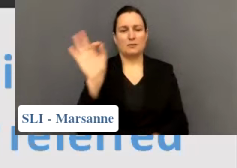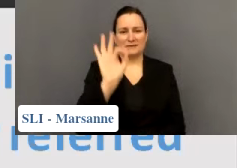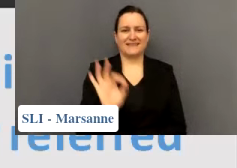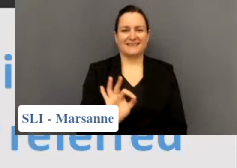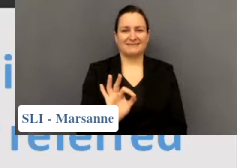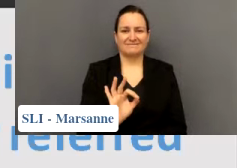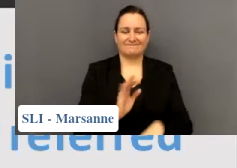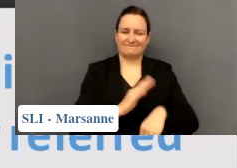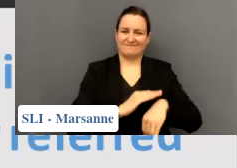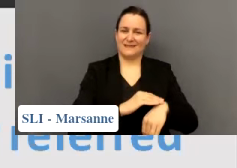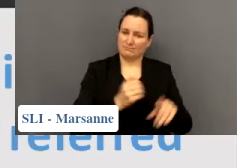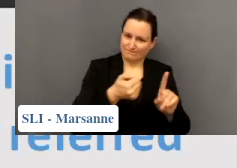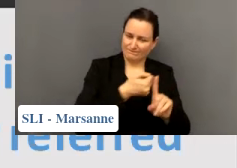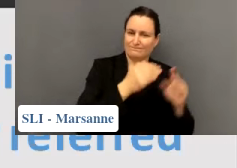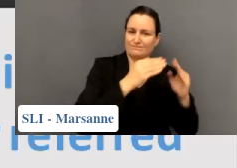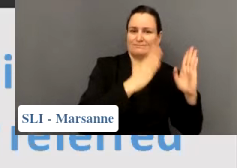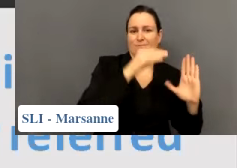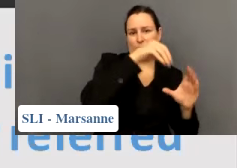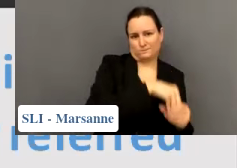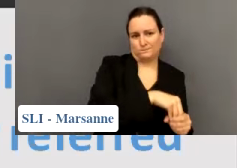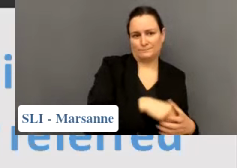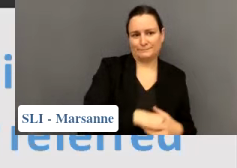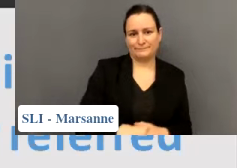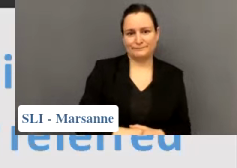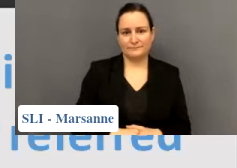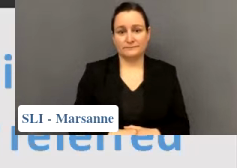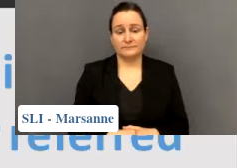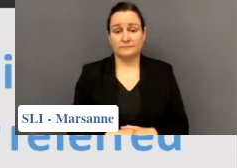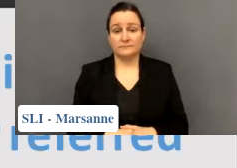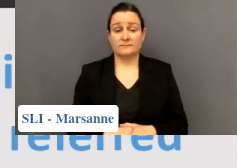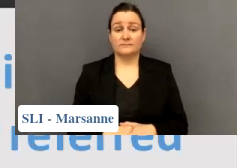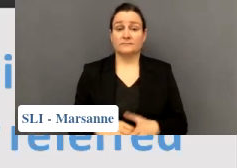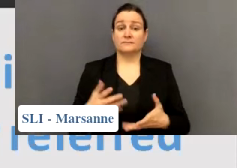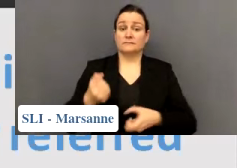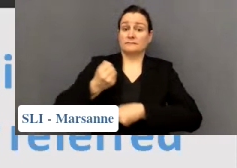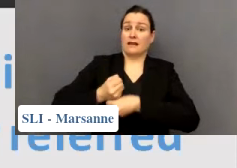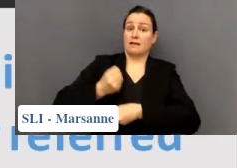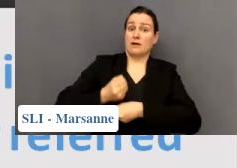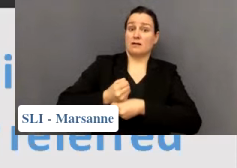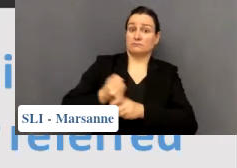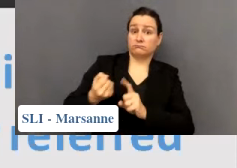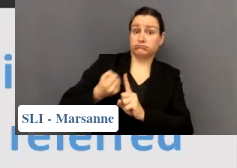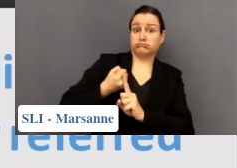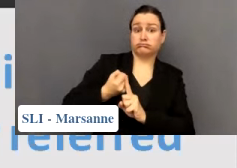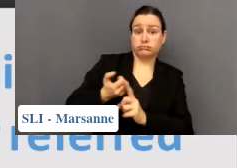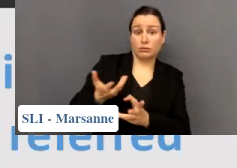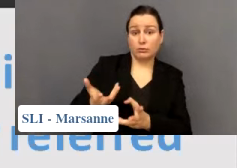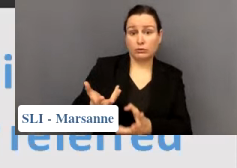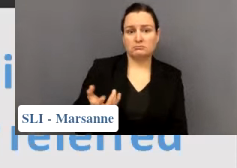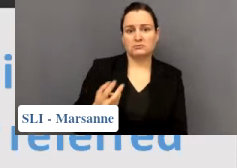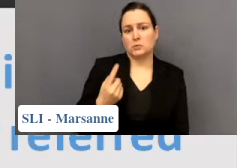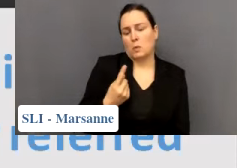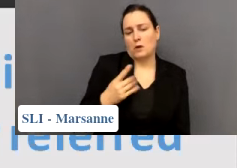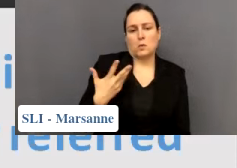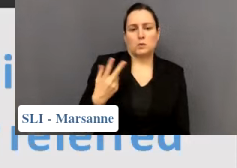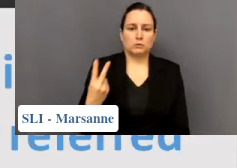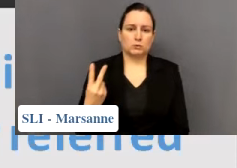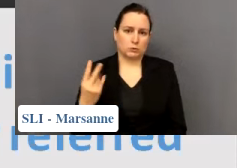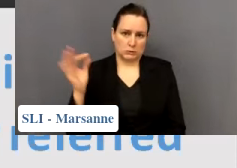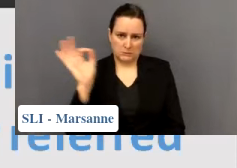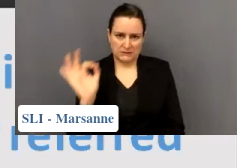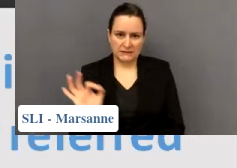laboral constituyen un 2% y un 1% respectivamente. Para el total de los casos, 84% atravesó